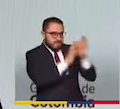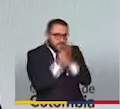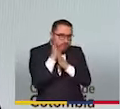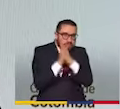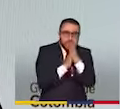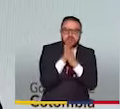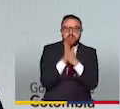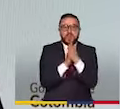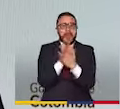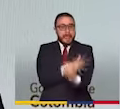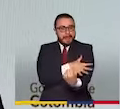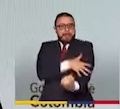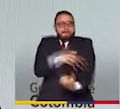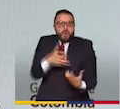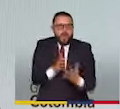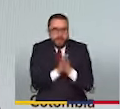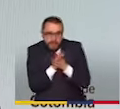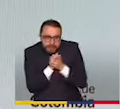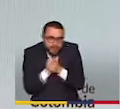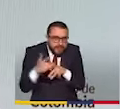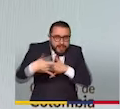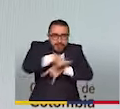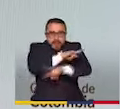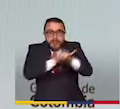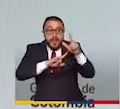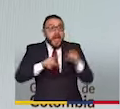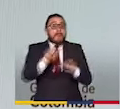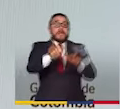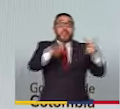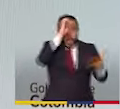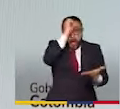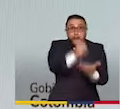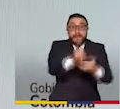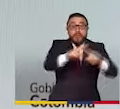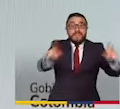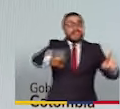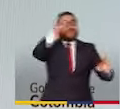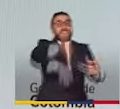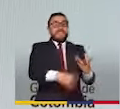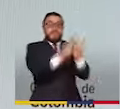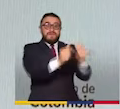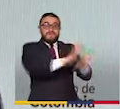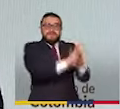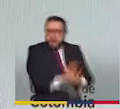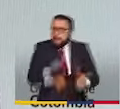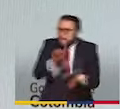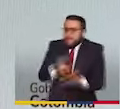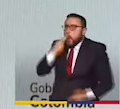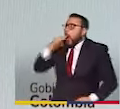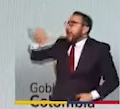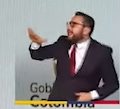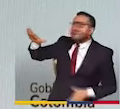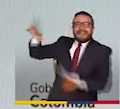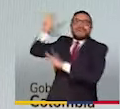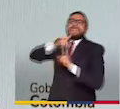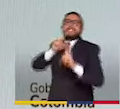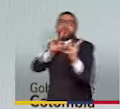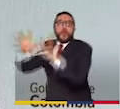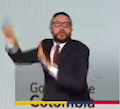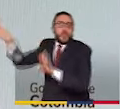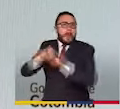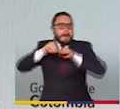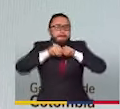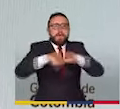que la diferencia es satánica y que hay que eliminarla. Y esa es la tesis de Goebbels y de Hitler. Y el